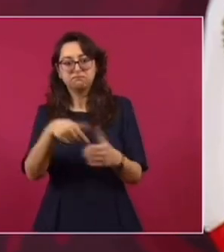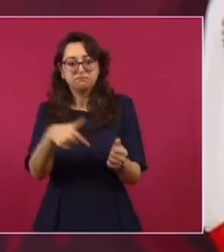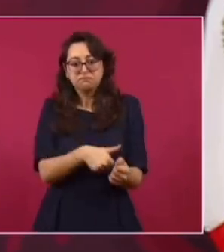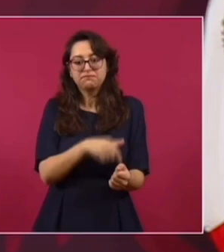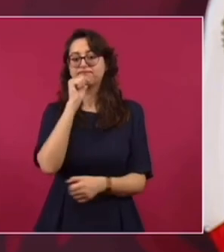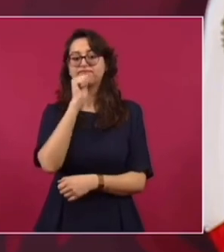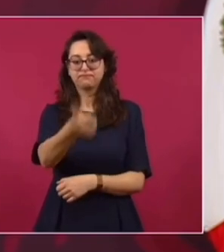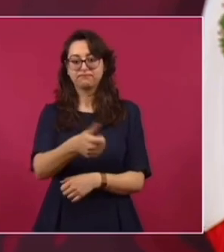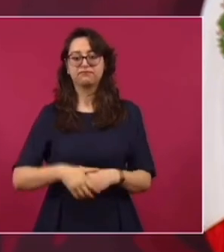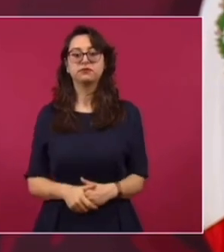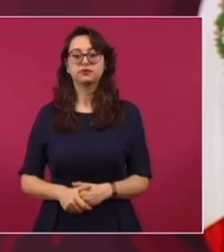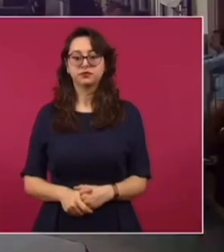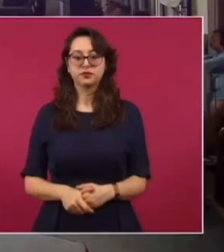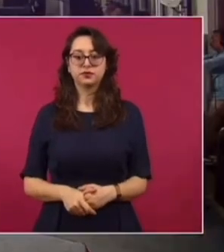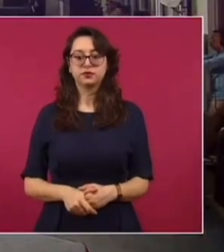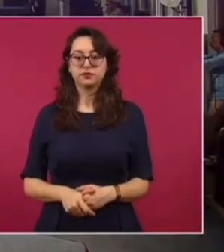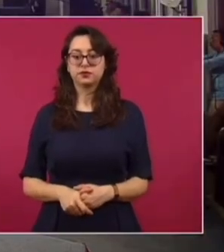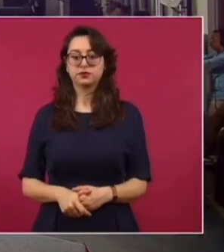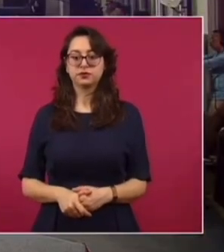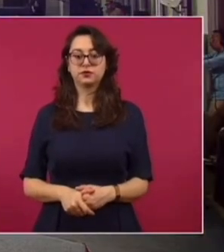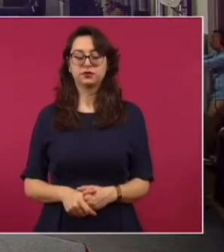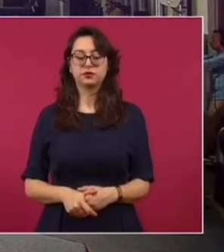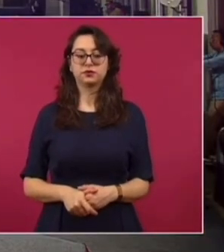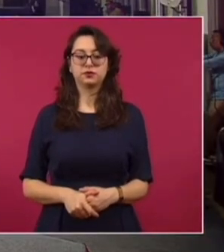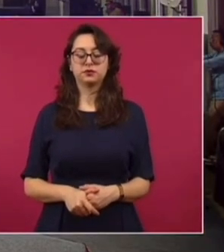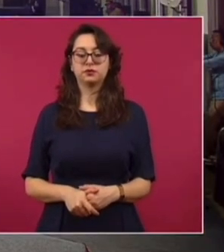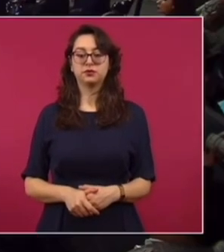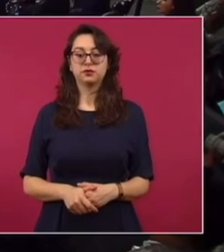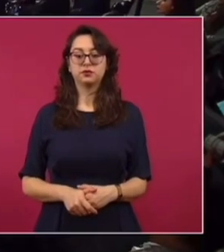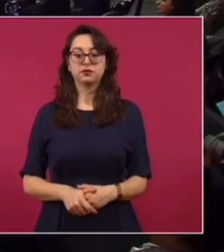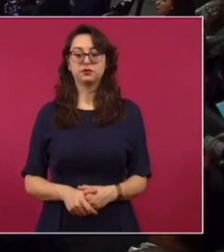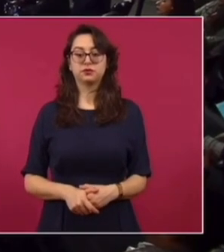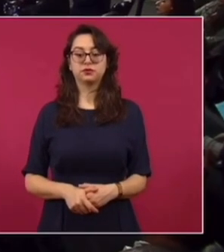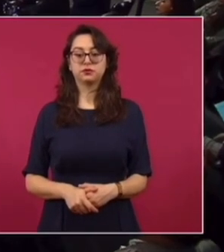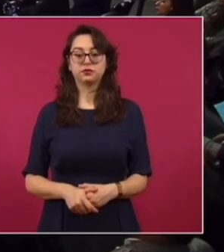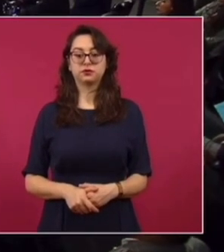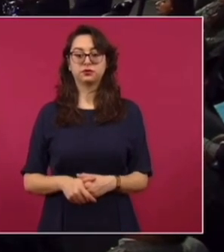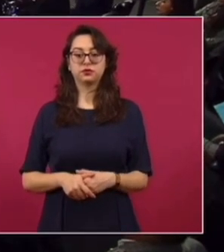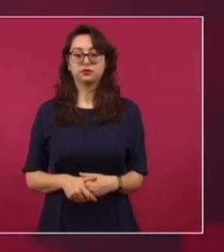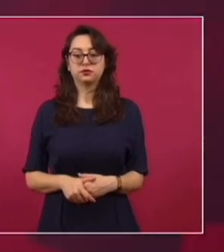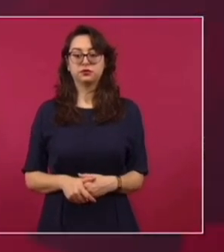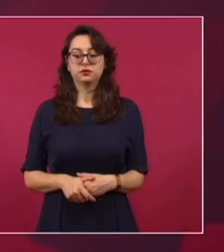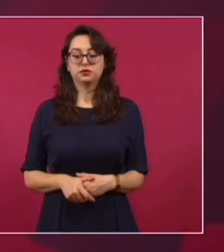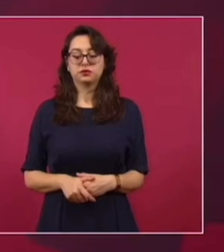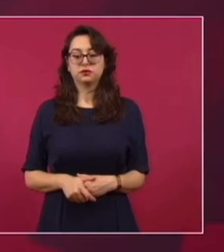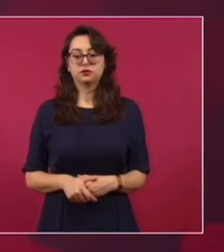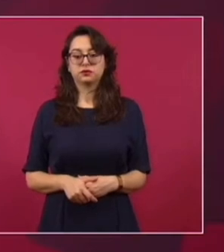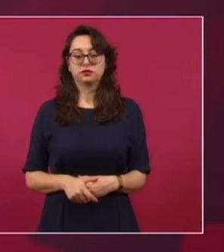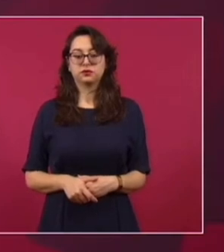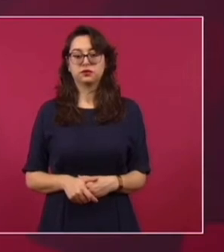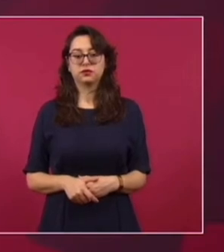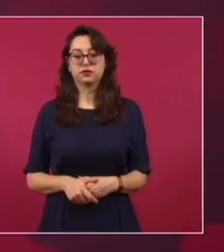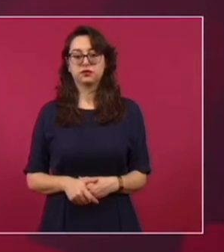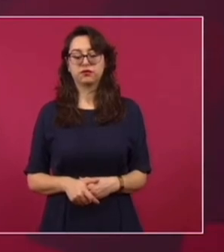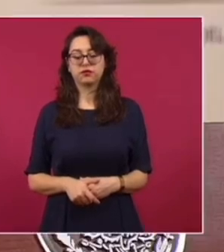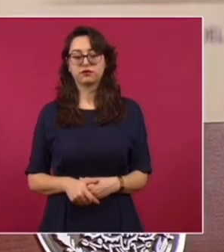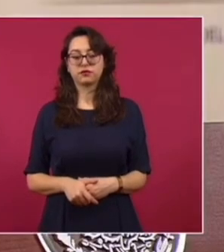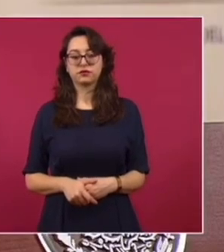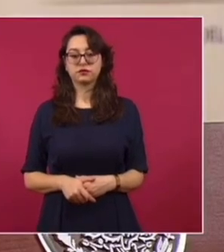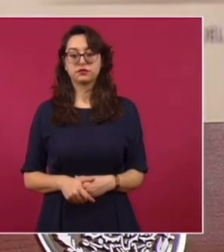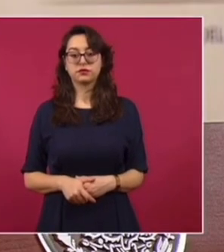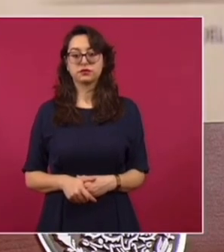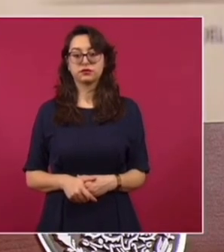es la declaración de la Secretaría de Gobernación de decir que Ebrard es responsable de la política? Pues es producto de las circunstancias que se están